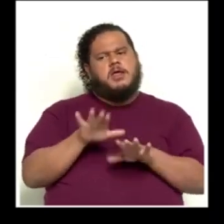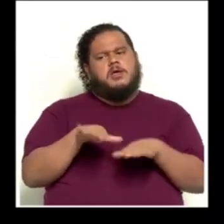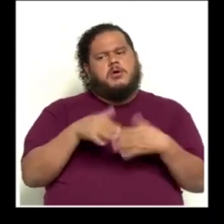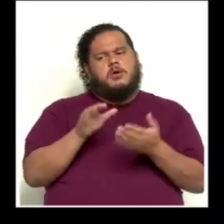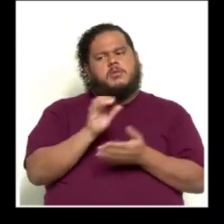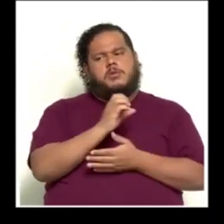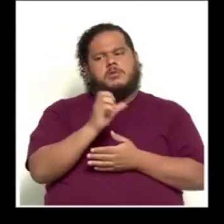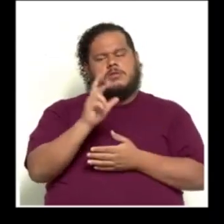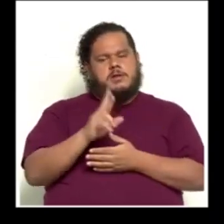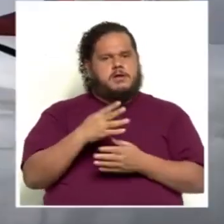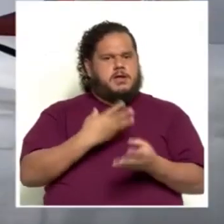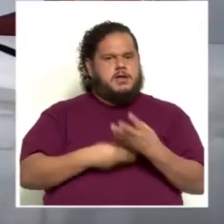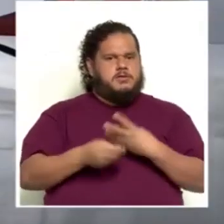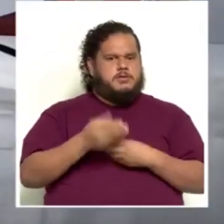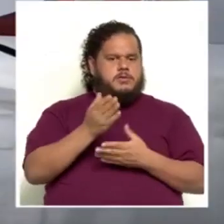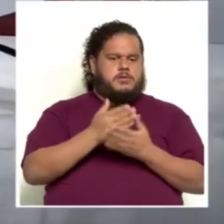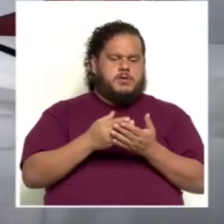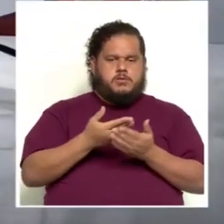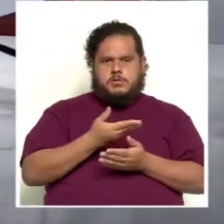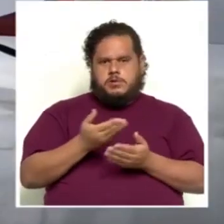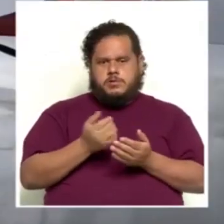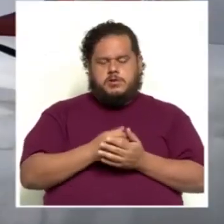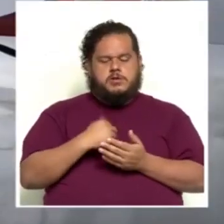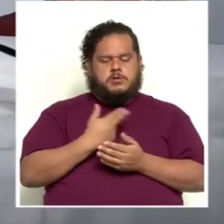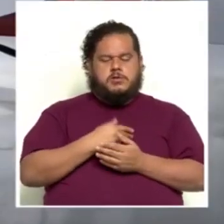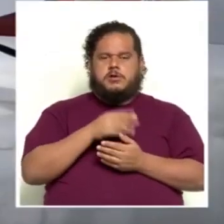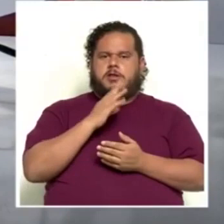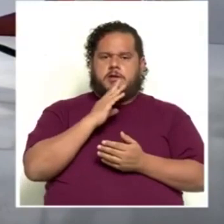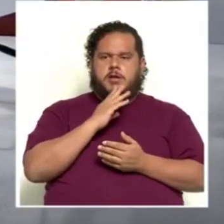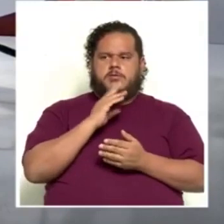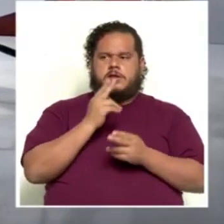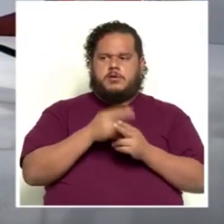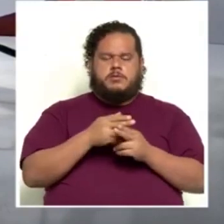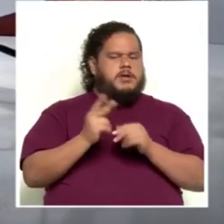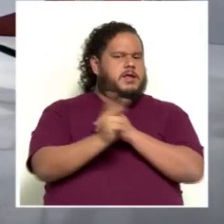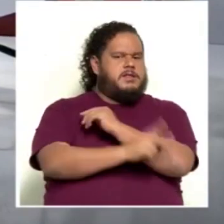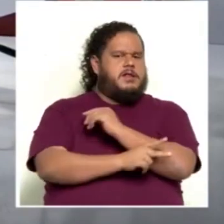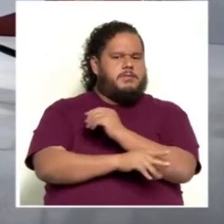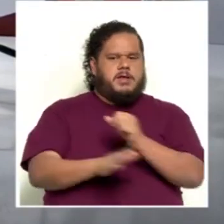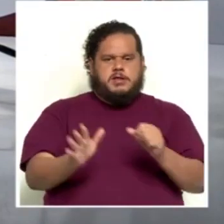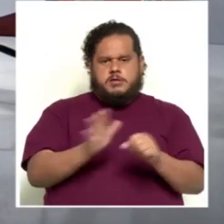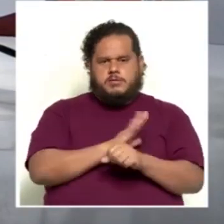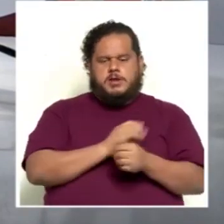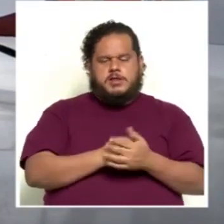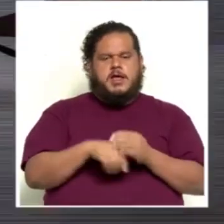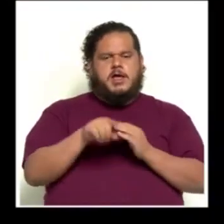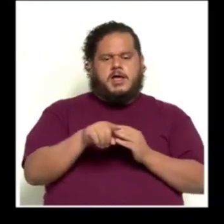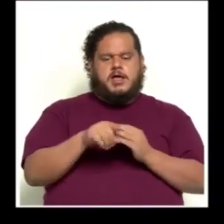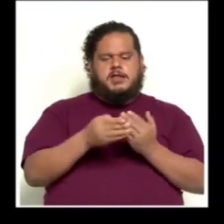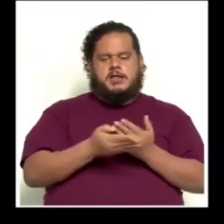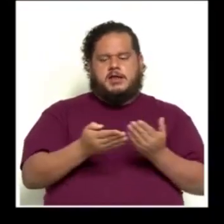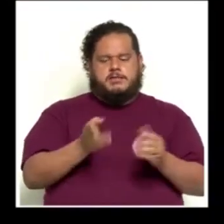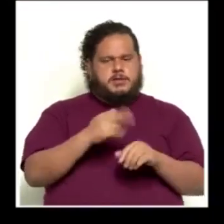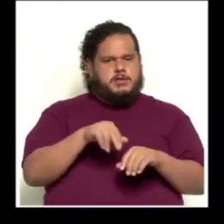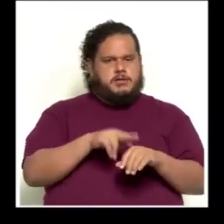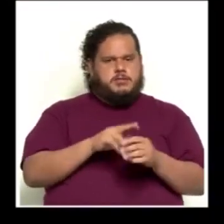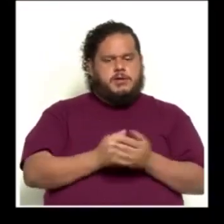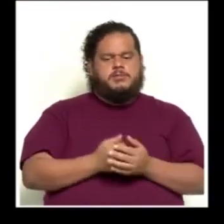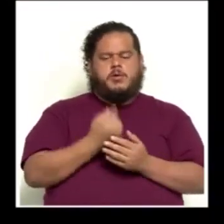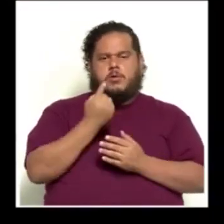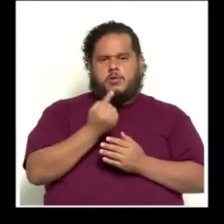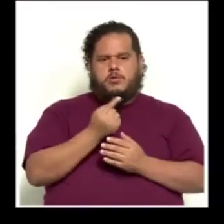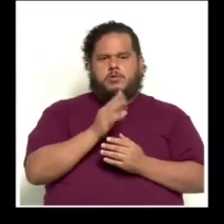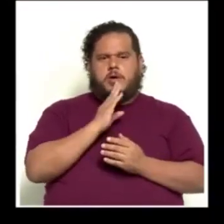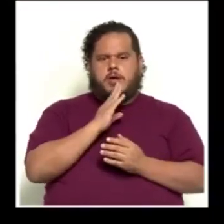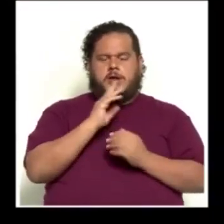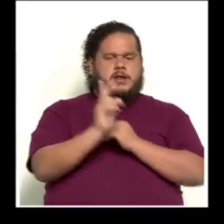ha sufrido tal cosa. Nosotros hablamos a nombre del país completo, ¿verdad? Esta es como la referencia normal. Uno, hablar de el